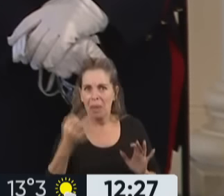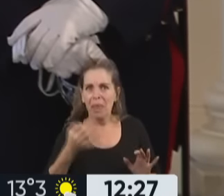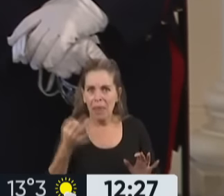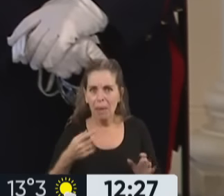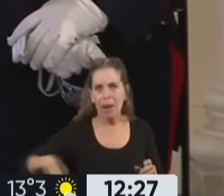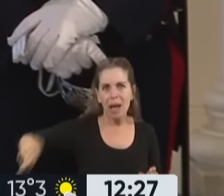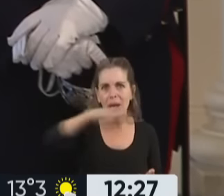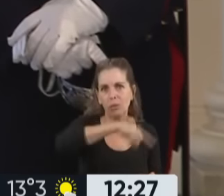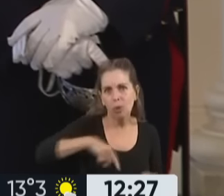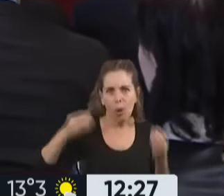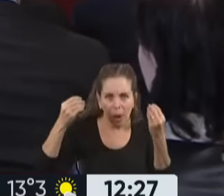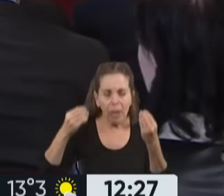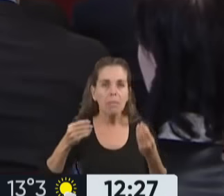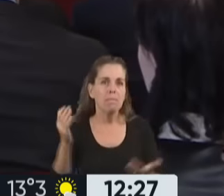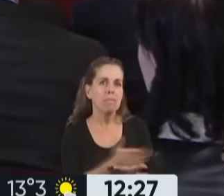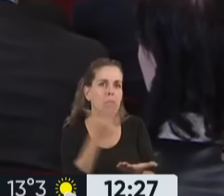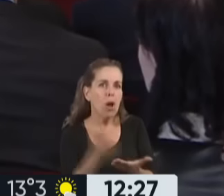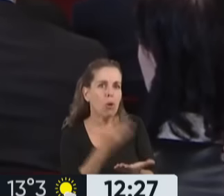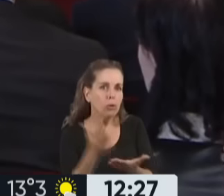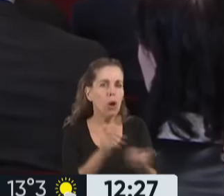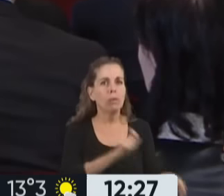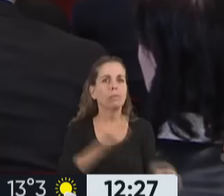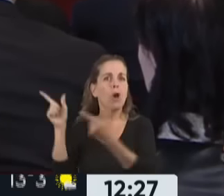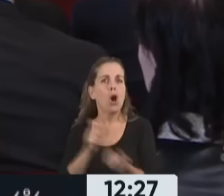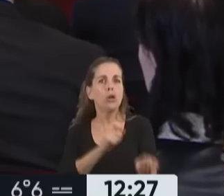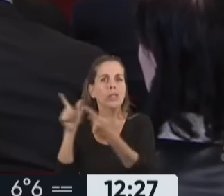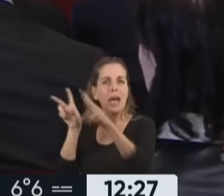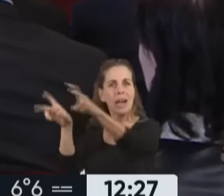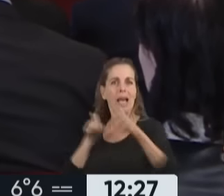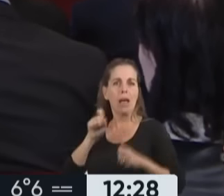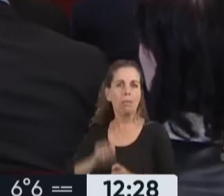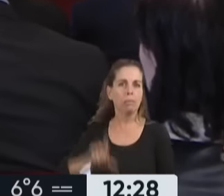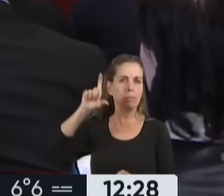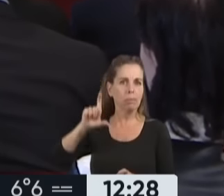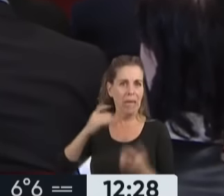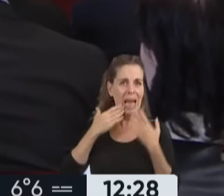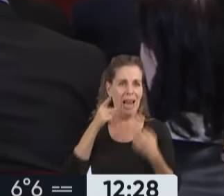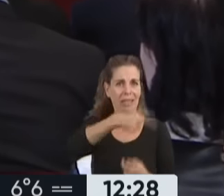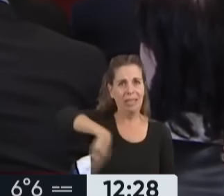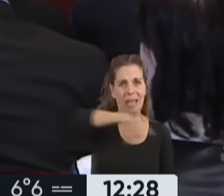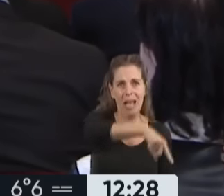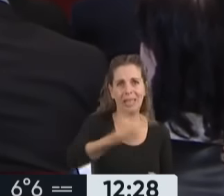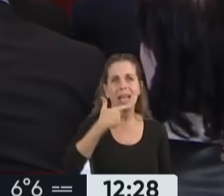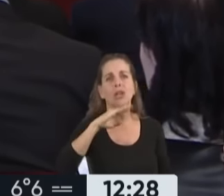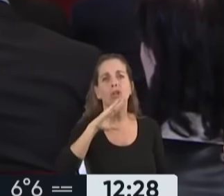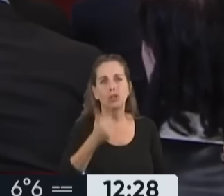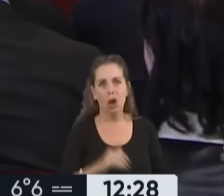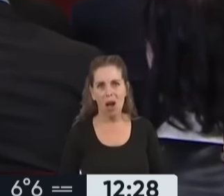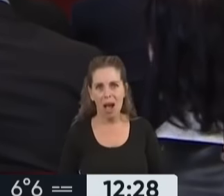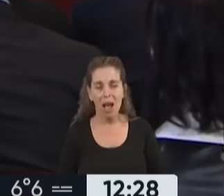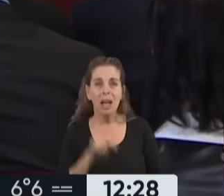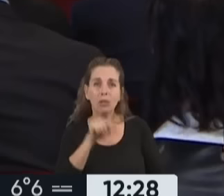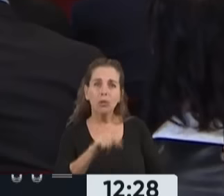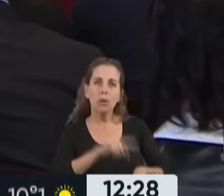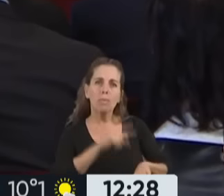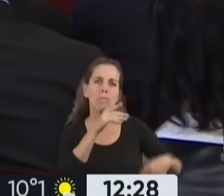estaban recibiendo importantes sumas de dinero gracias a ese yuyo, ¿no? Y ese proceso